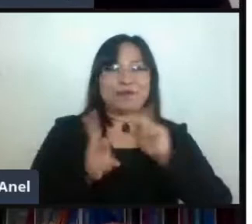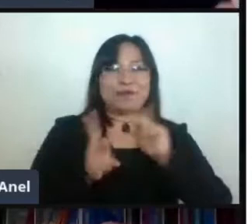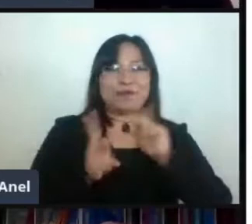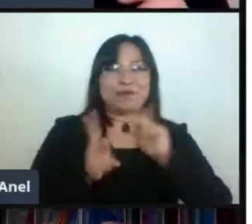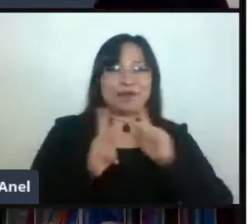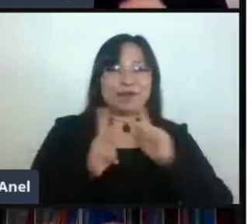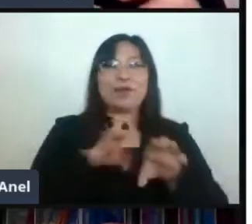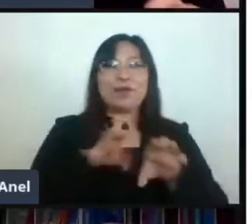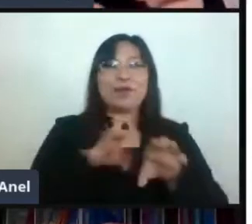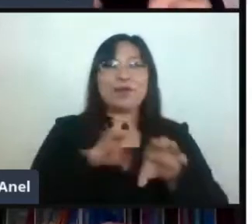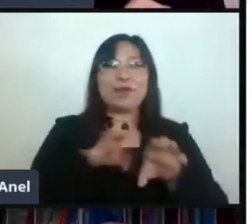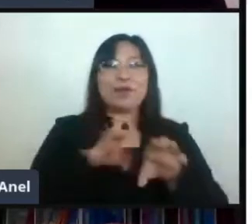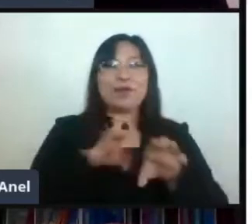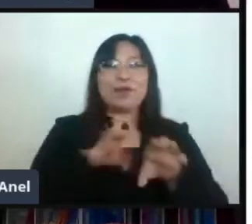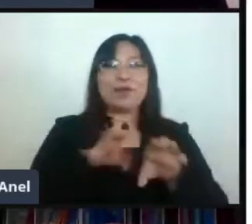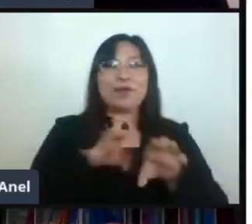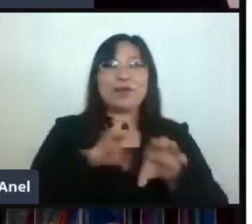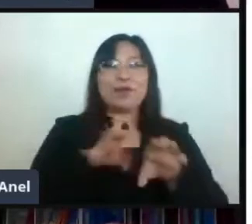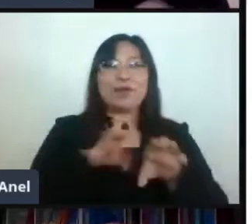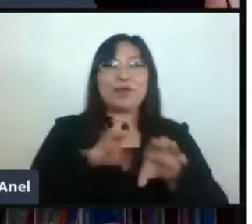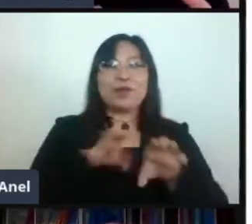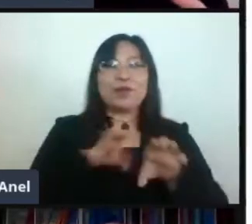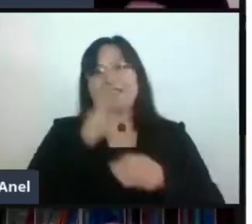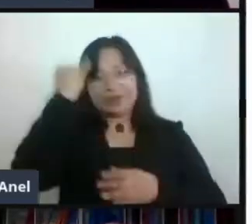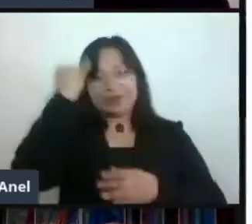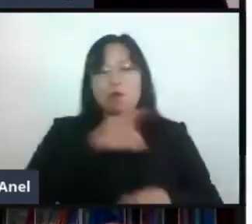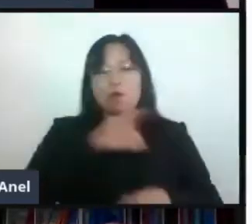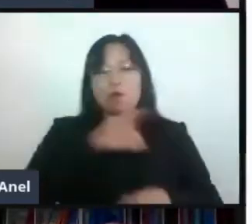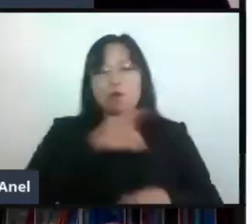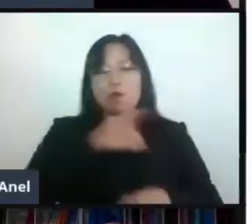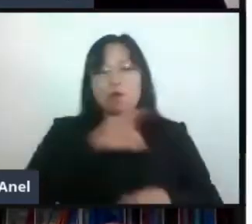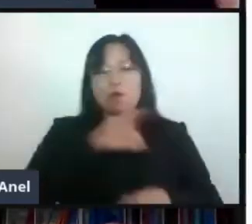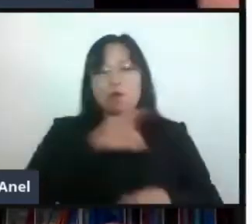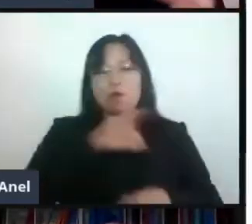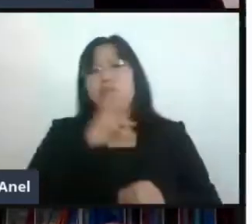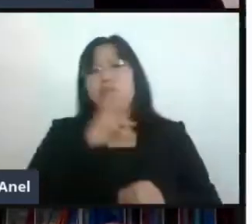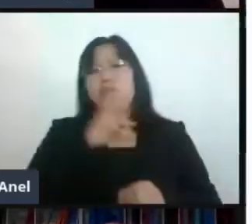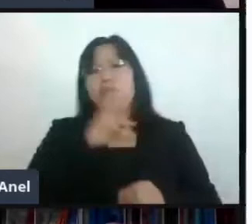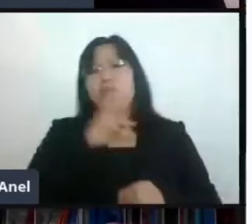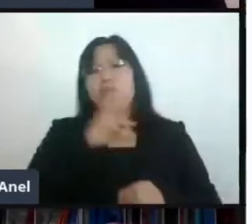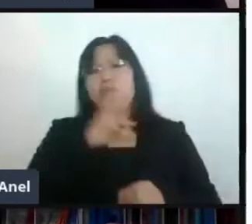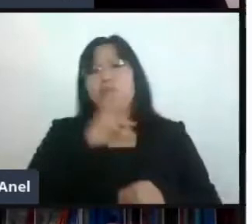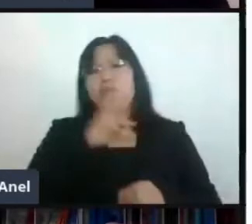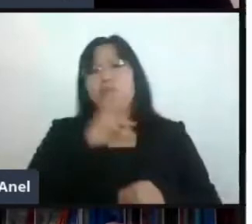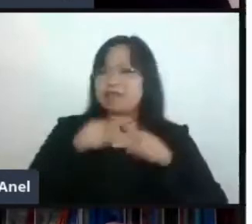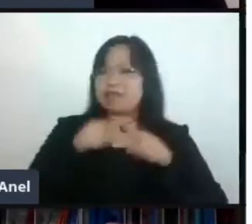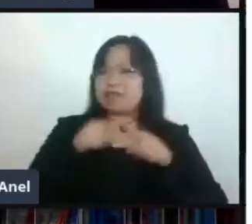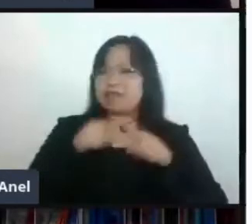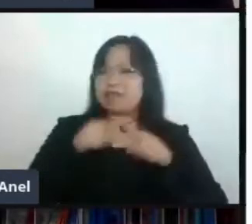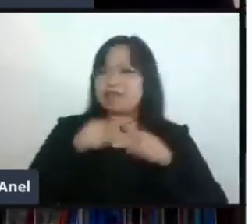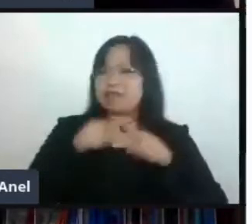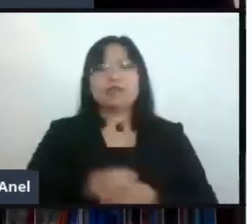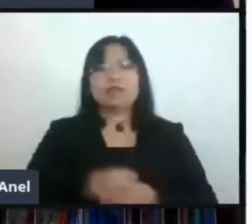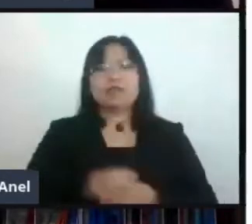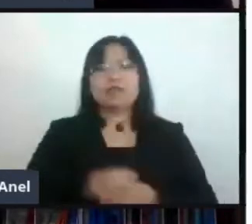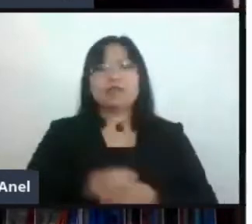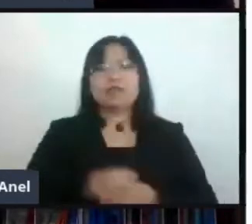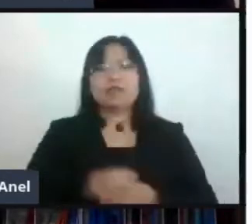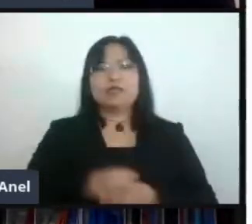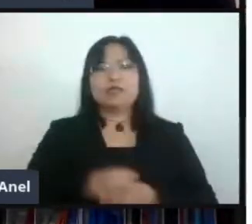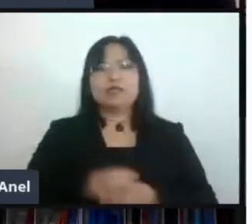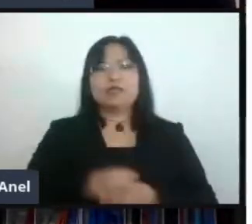otros webinars en caso de que quieran retomar el tema más específico de Classroom, pero bueno, muchas gracias, Ale. No, encantada. De